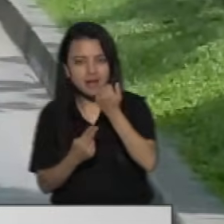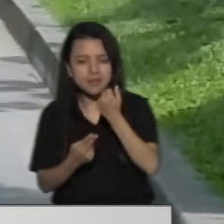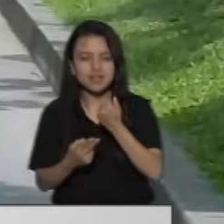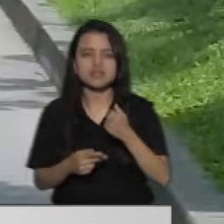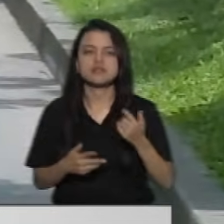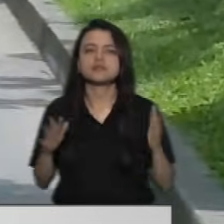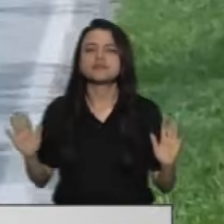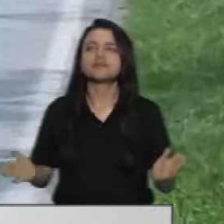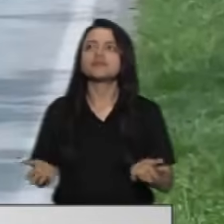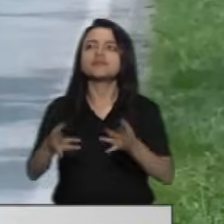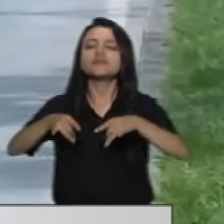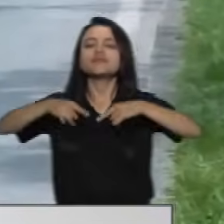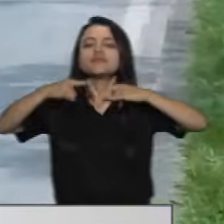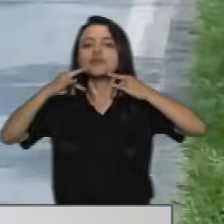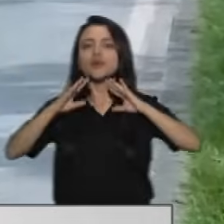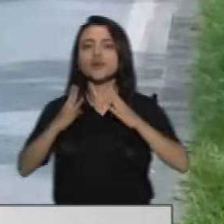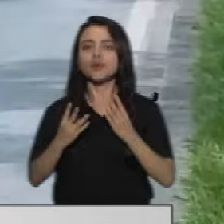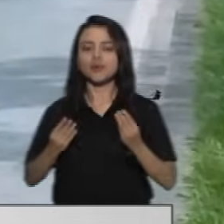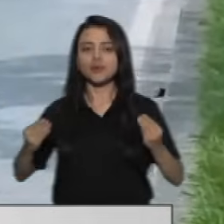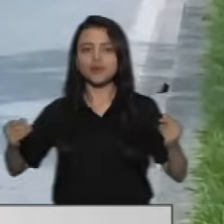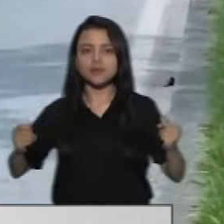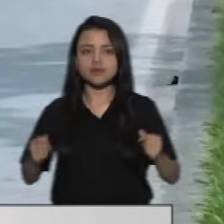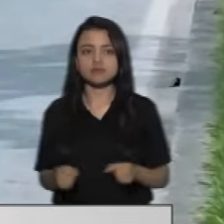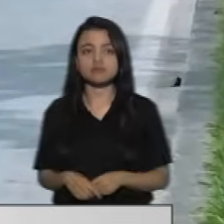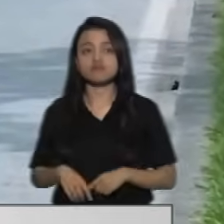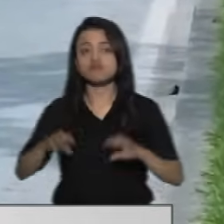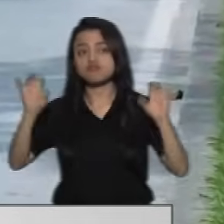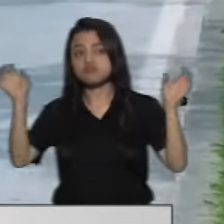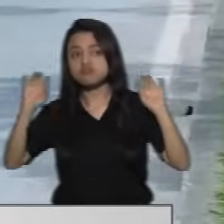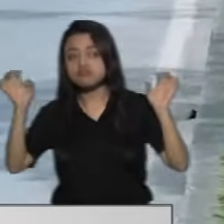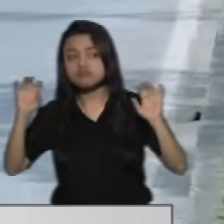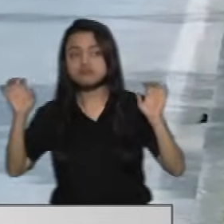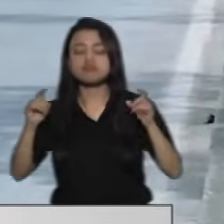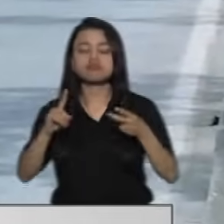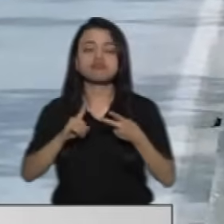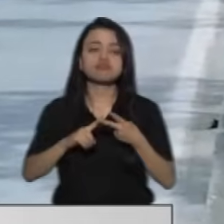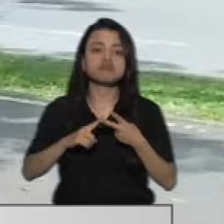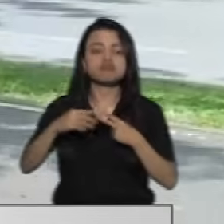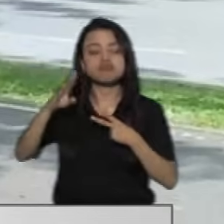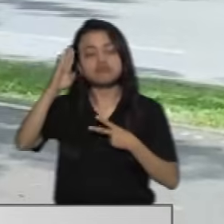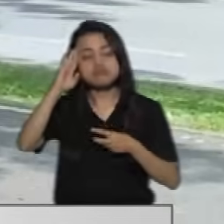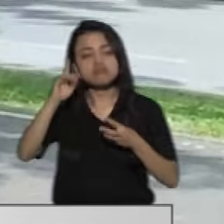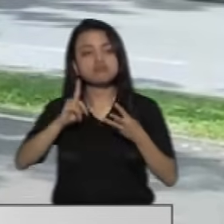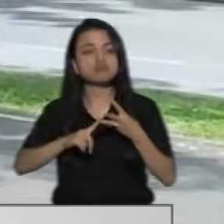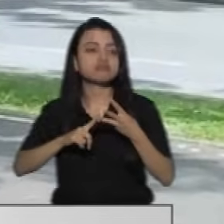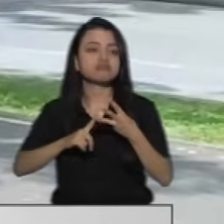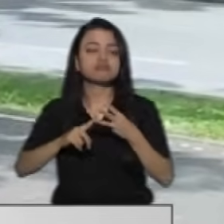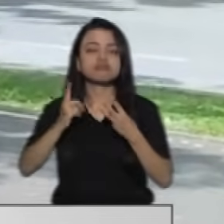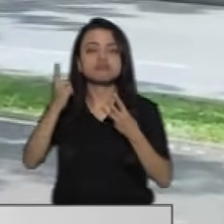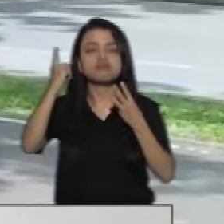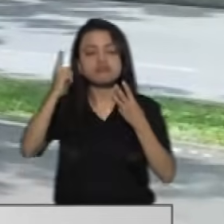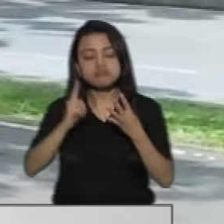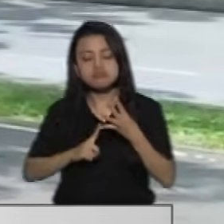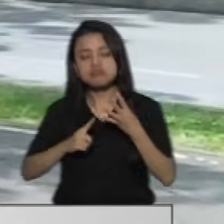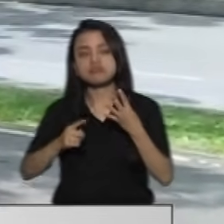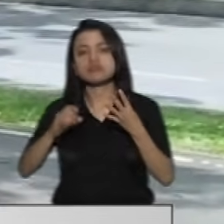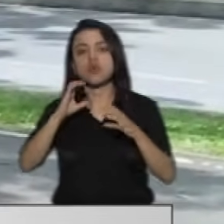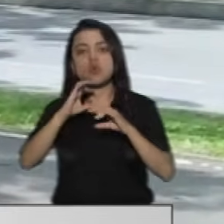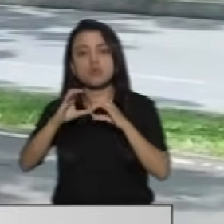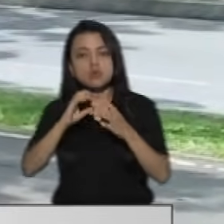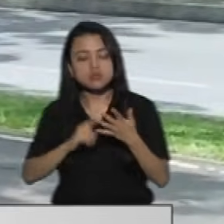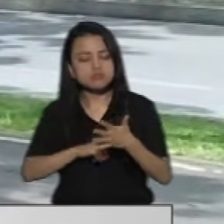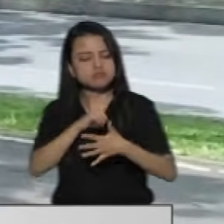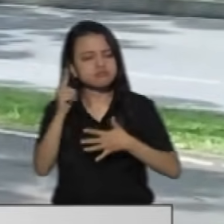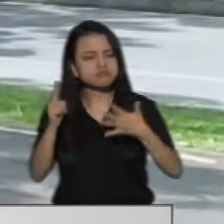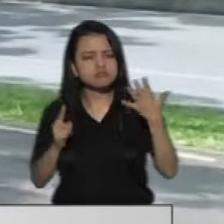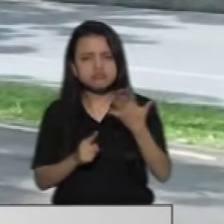del aire en la ciudad. Aunque entre las excepciones están ambulancias, bomberos, seguridad, oficiales, diplomáticos, medios de comunicación y de reparto,